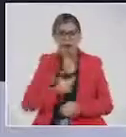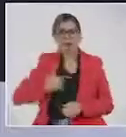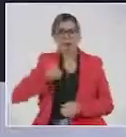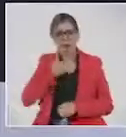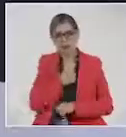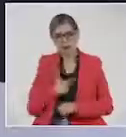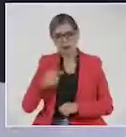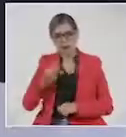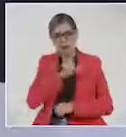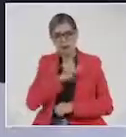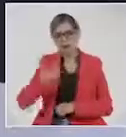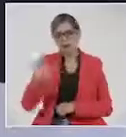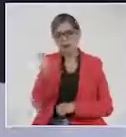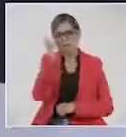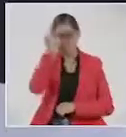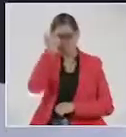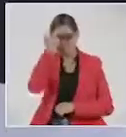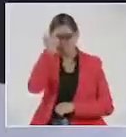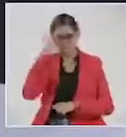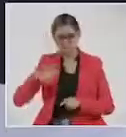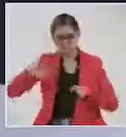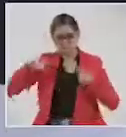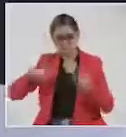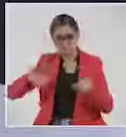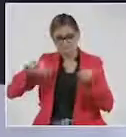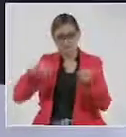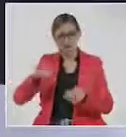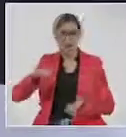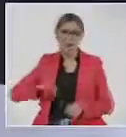poder traer la tradición a este contexto y que sea más